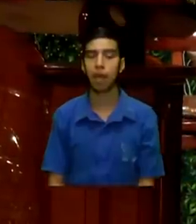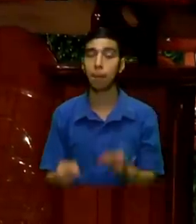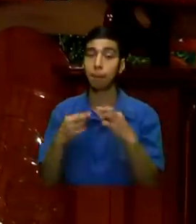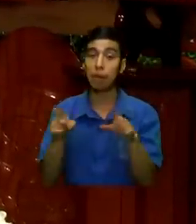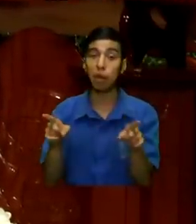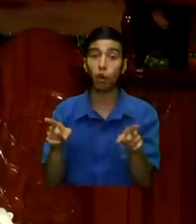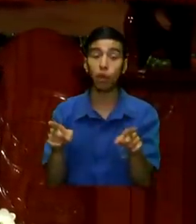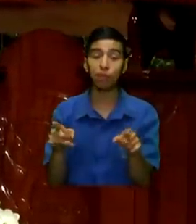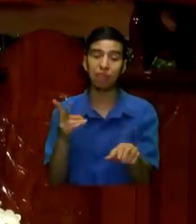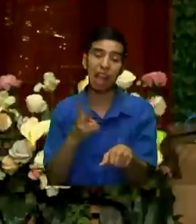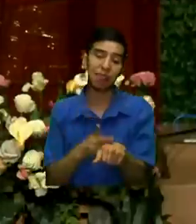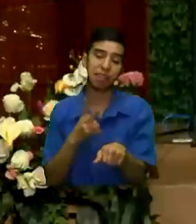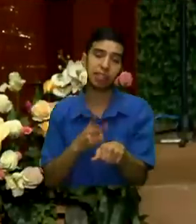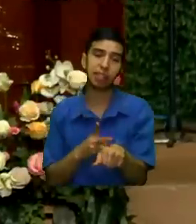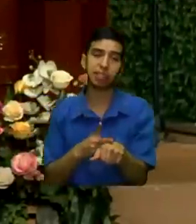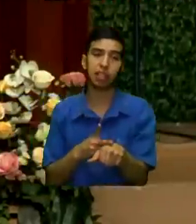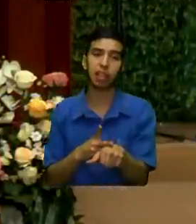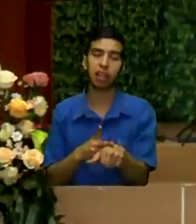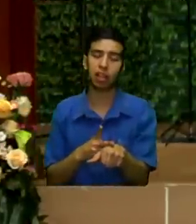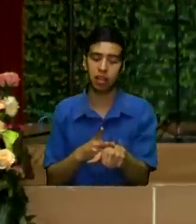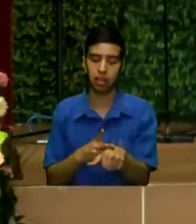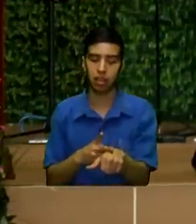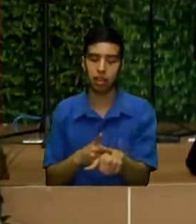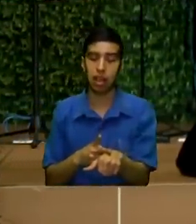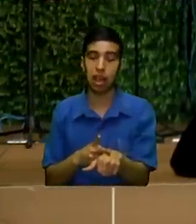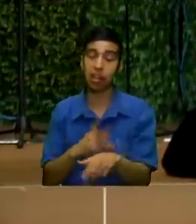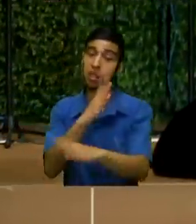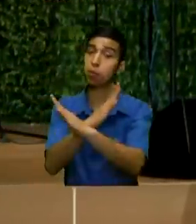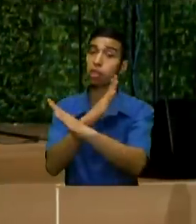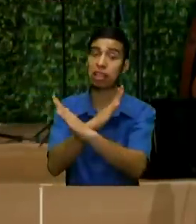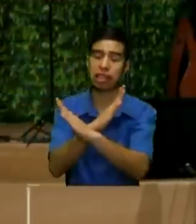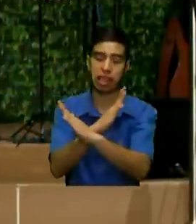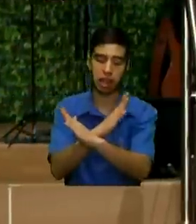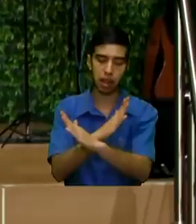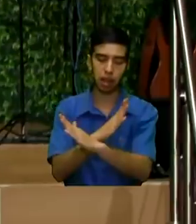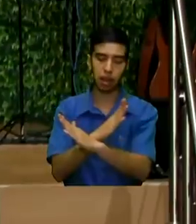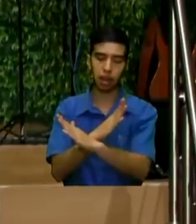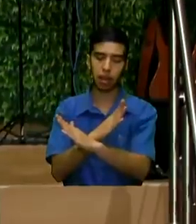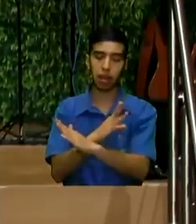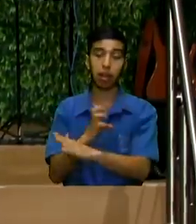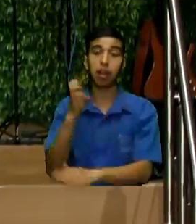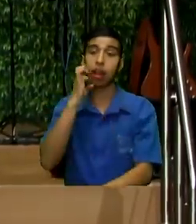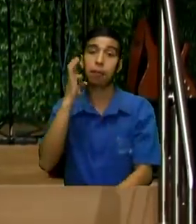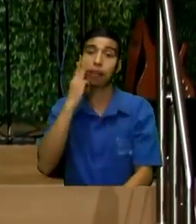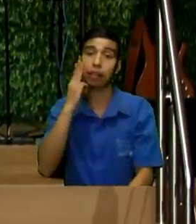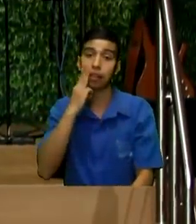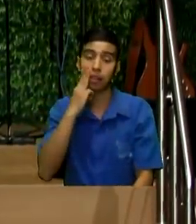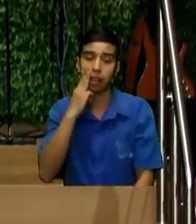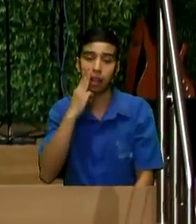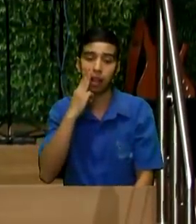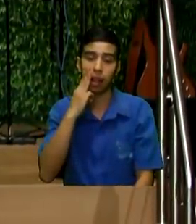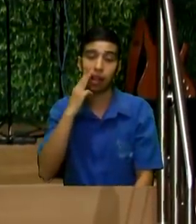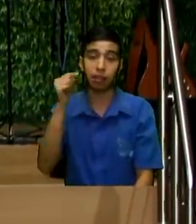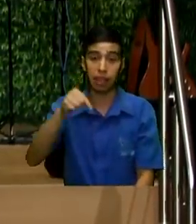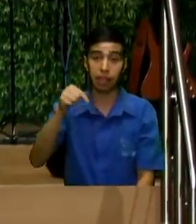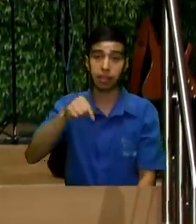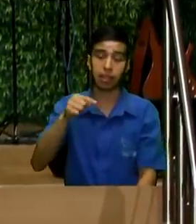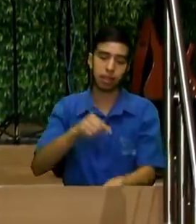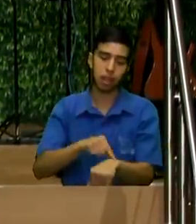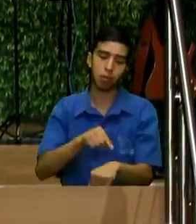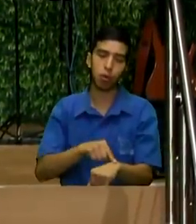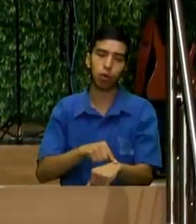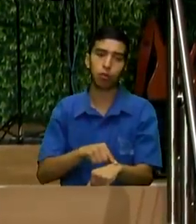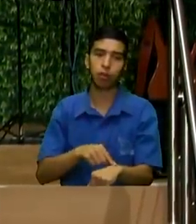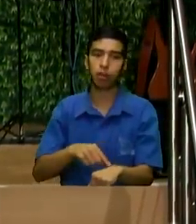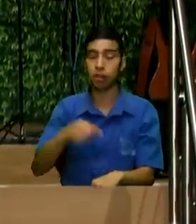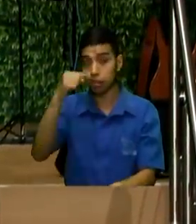Pero a veces está muy sobreprotector la paternidad moderna. Pero volvamos al punto. Entonces, Timothy